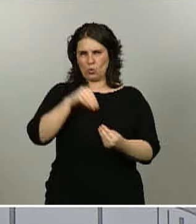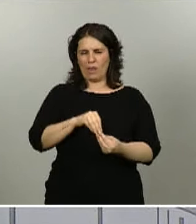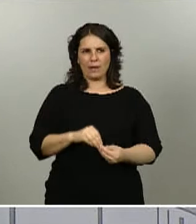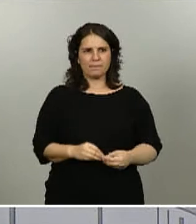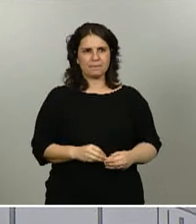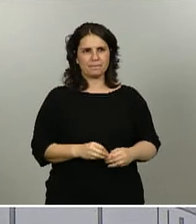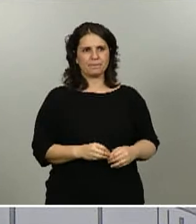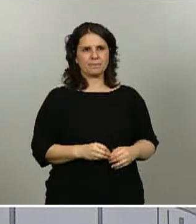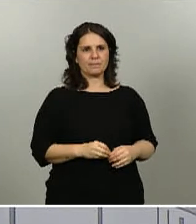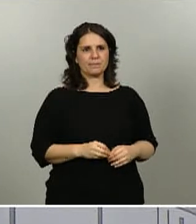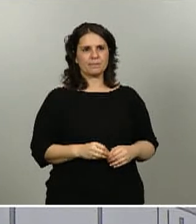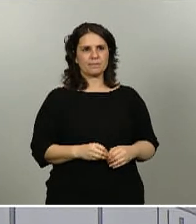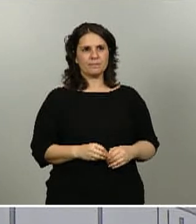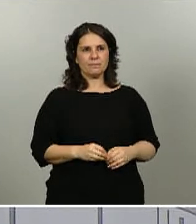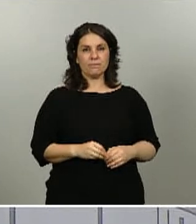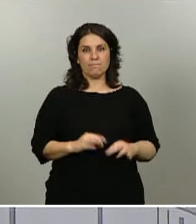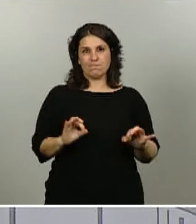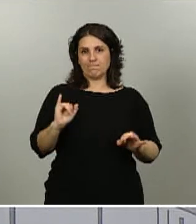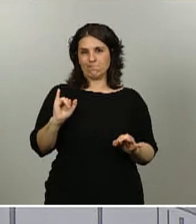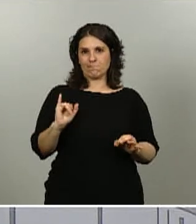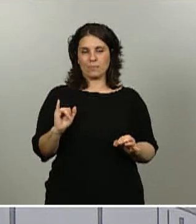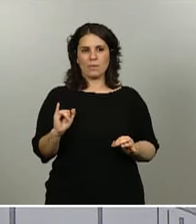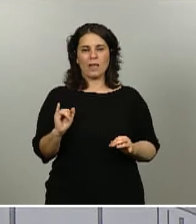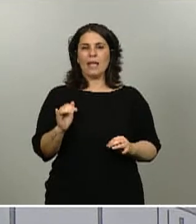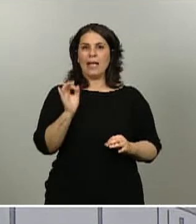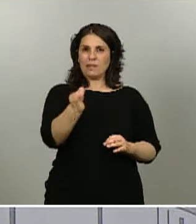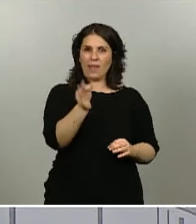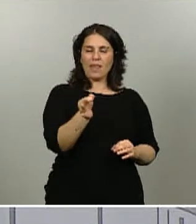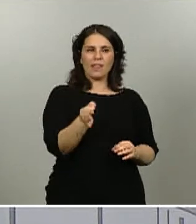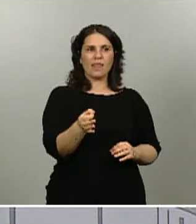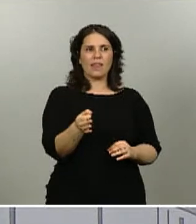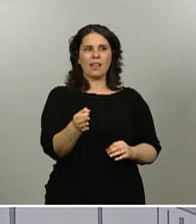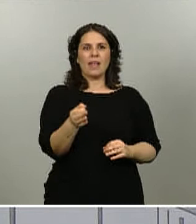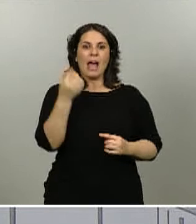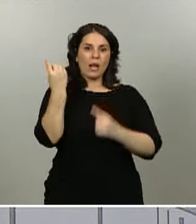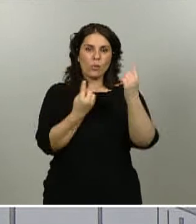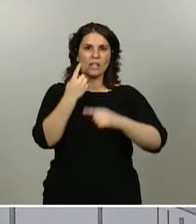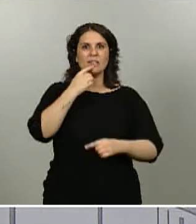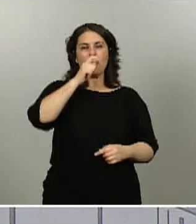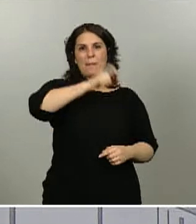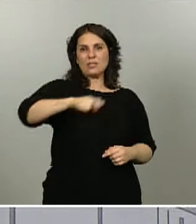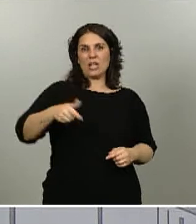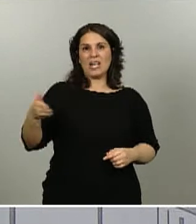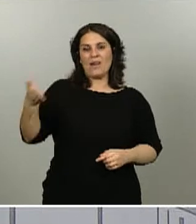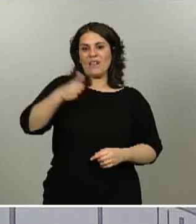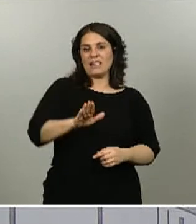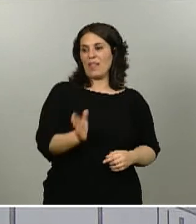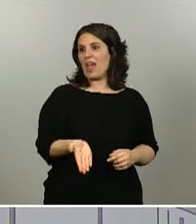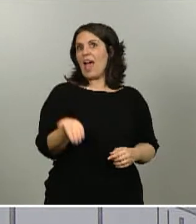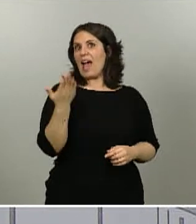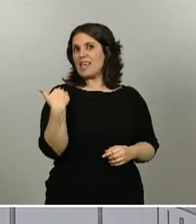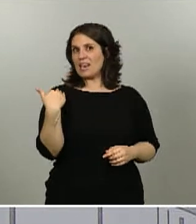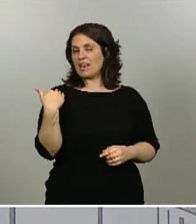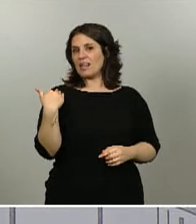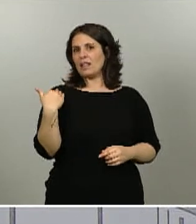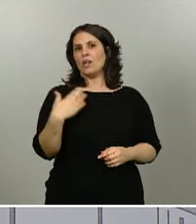Es lo que tenemos. Sí que es verdad, como les digo, que algunas personas que fallecieron ayer pueden no estar actualizadas en la base de datos